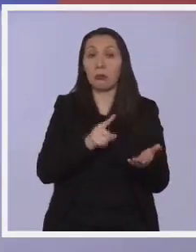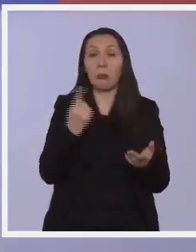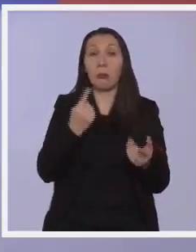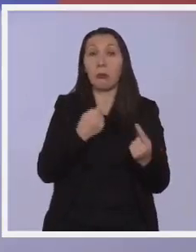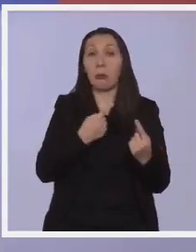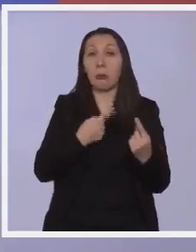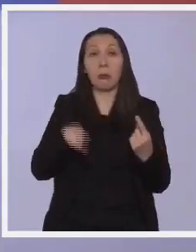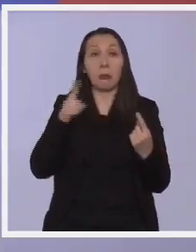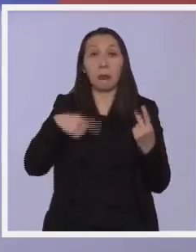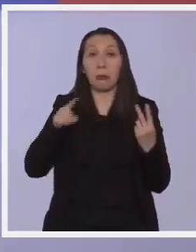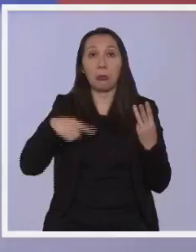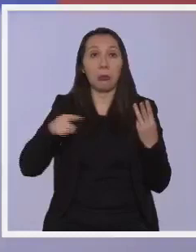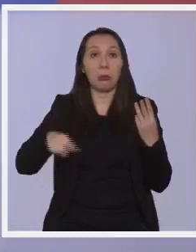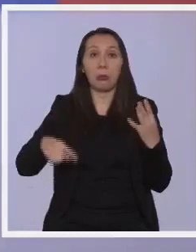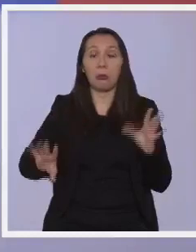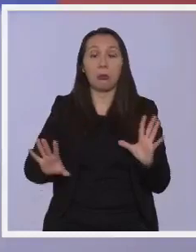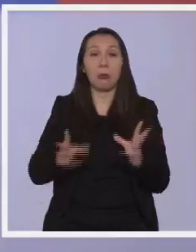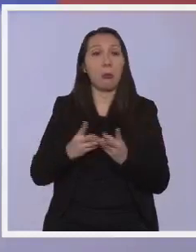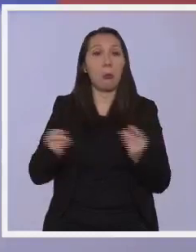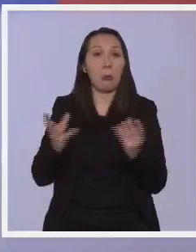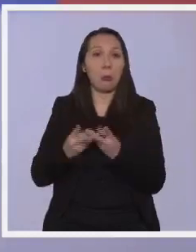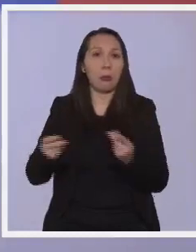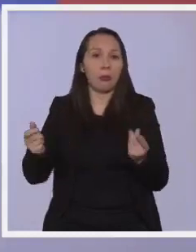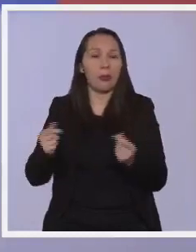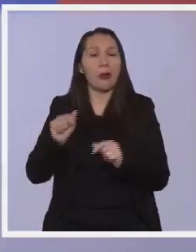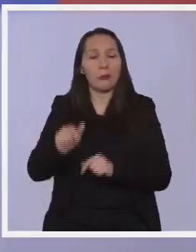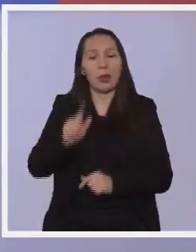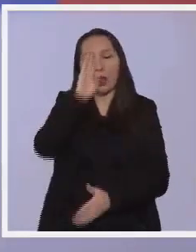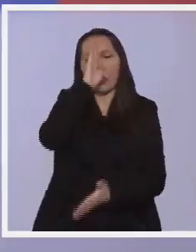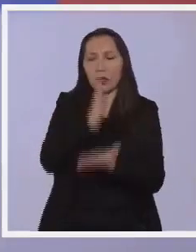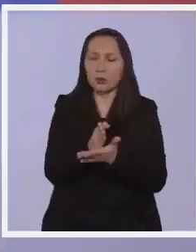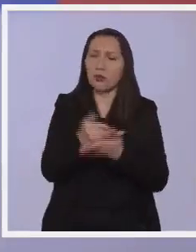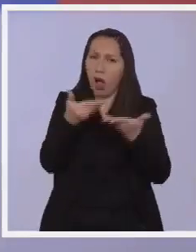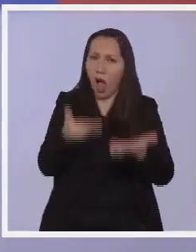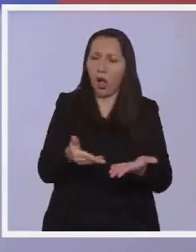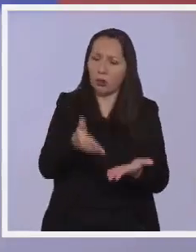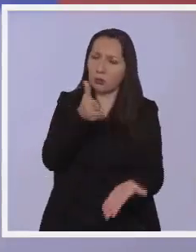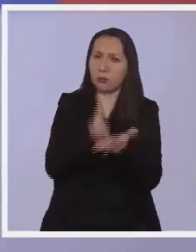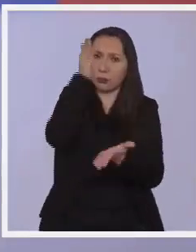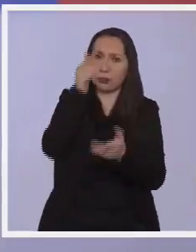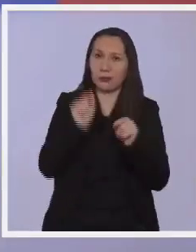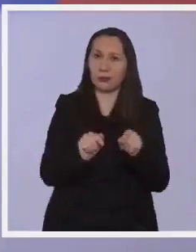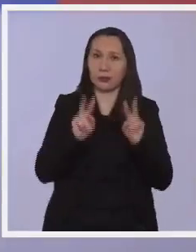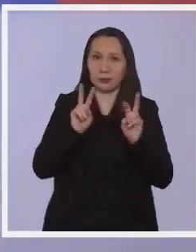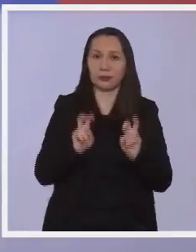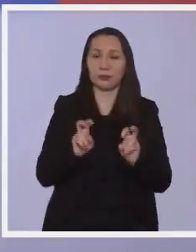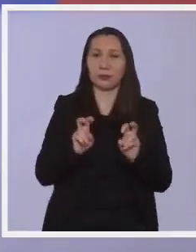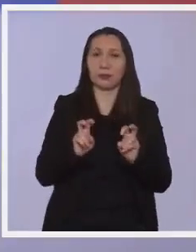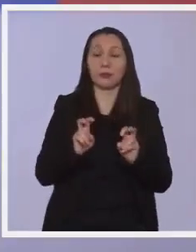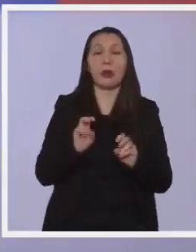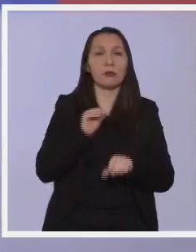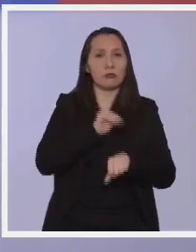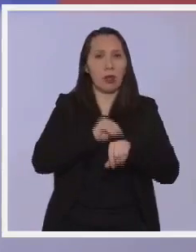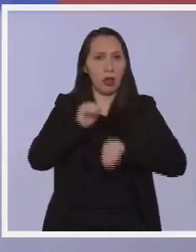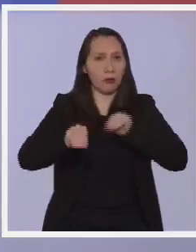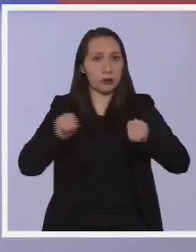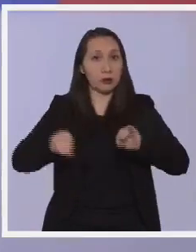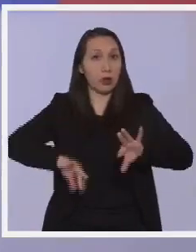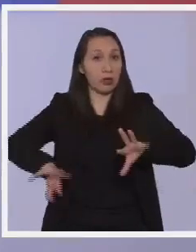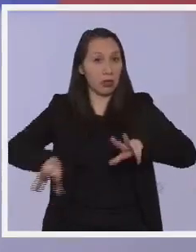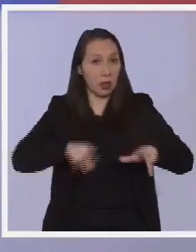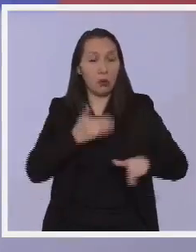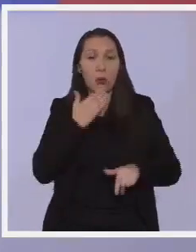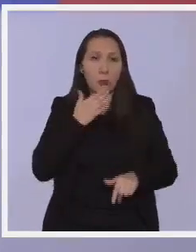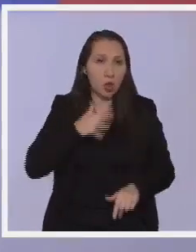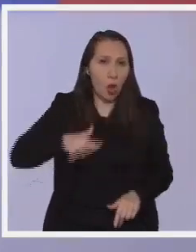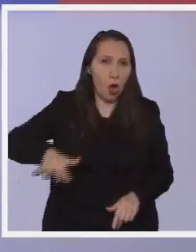pasa. Por eso hemos decidido ser mucho más duros en esto, como una señal a los delincuentes, pero también a